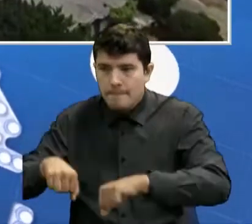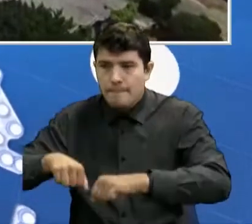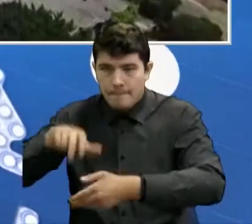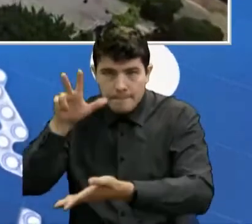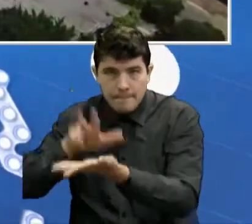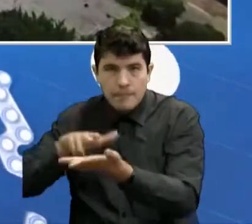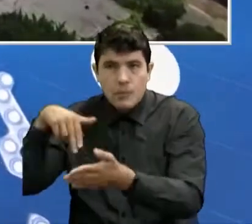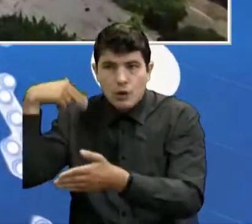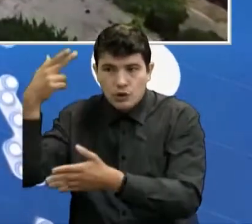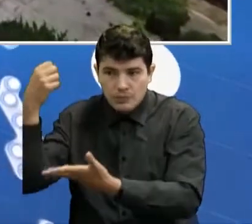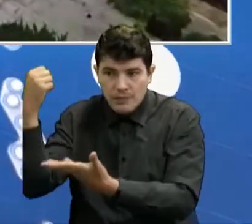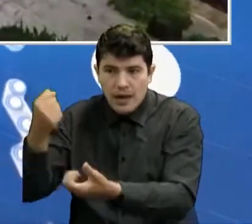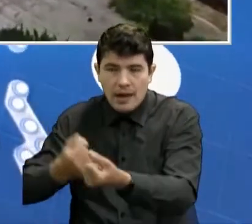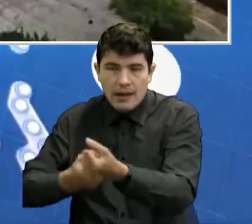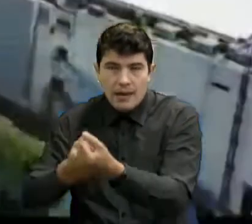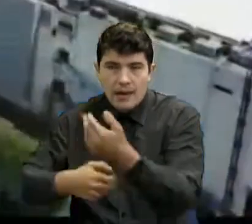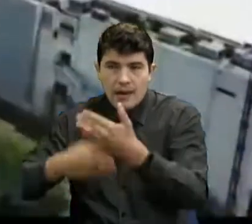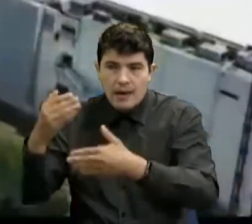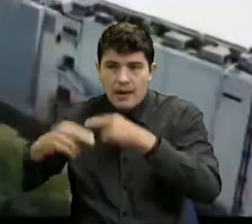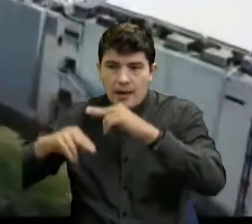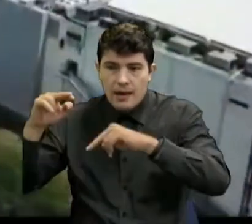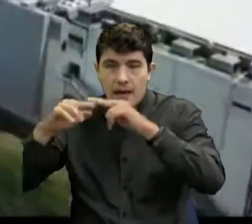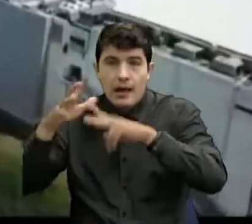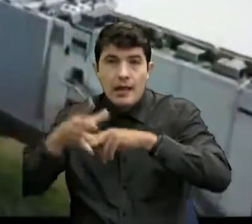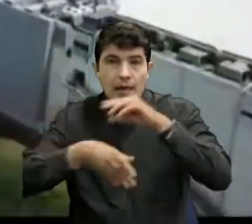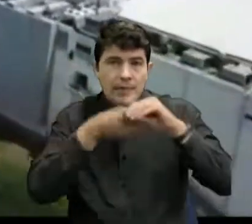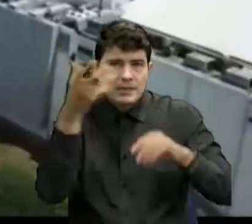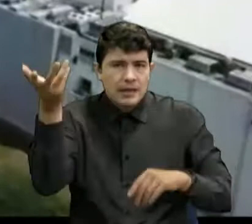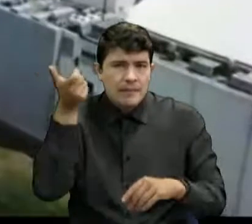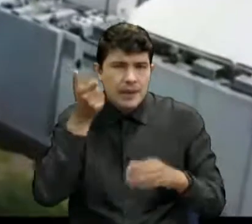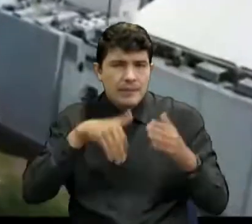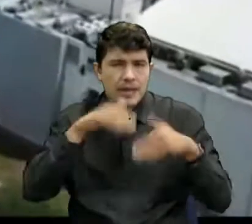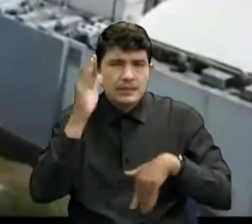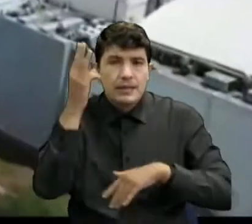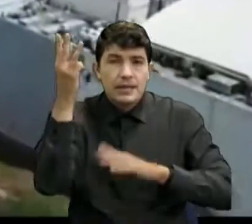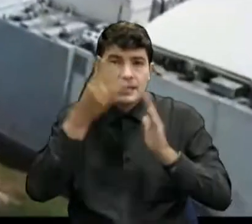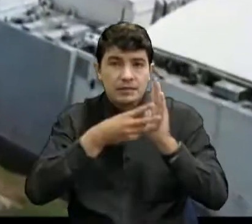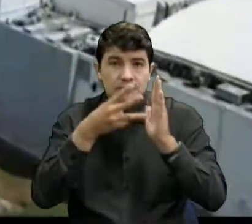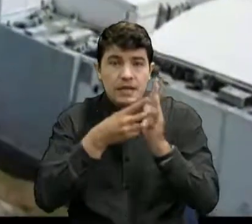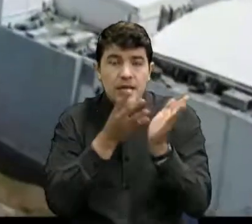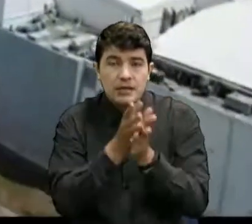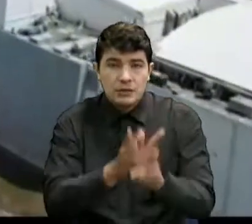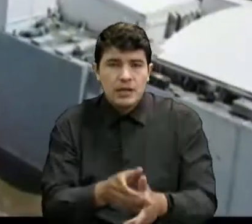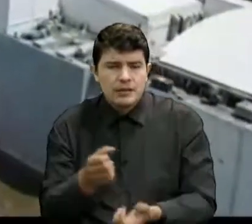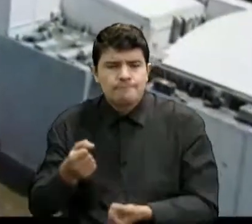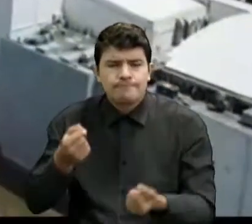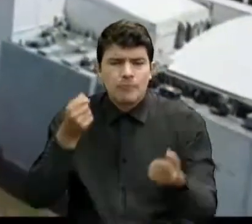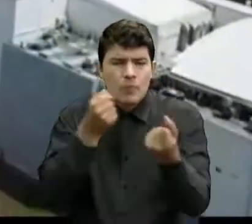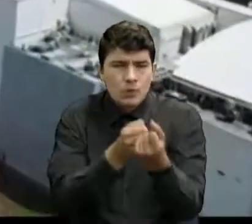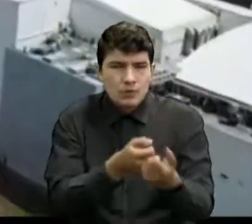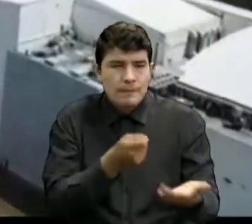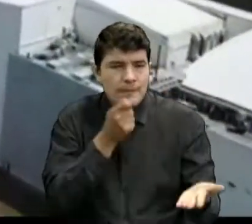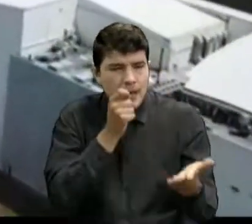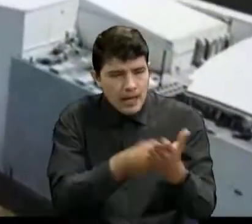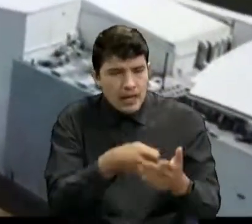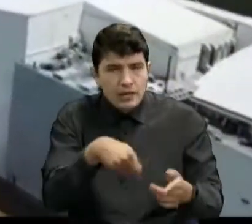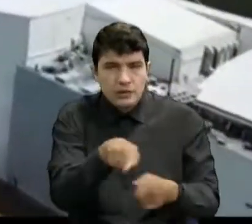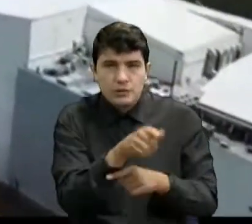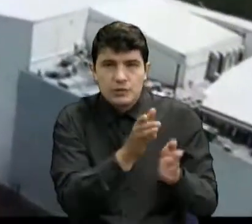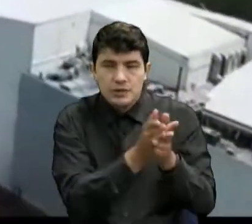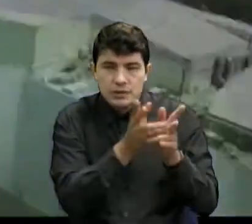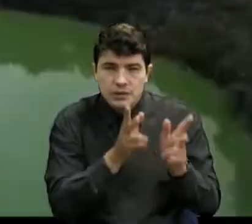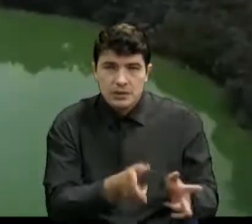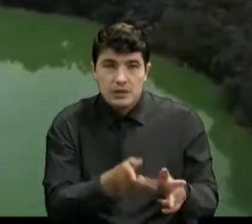Barranca Bermeja. Hemos consolidado un programa de becas de más de 3.000 estudiantes, donde pagamos el 100% matrícula cero a todos ellos.